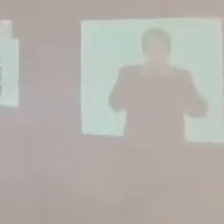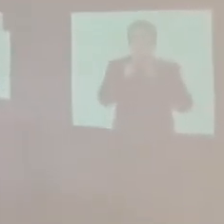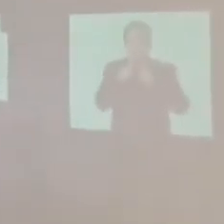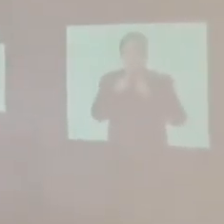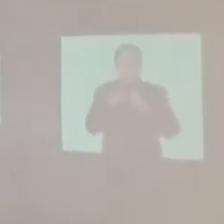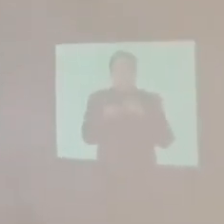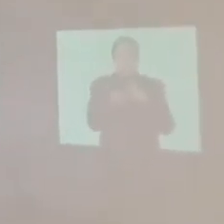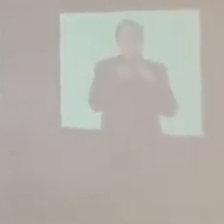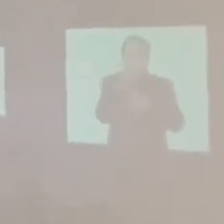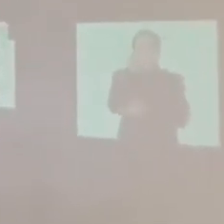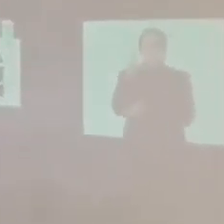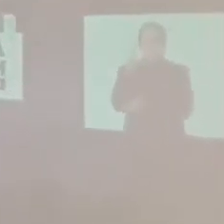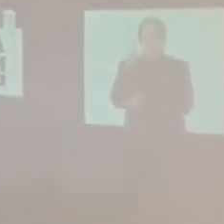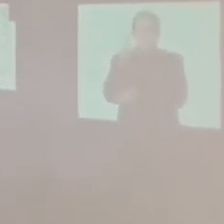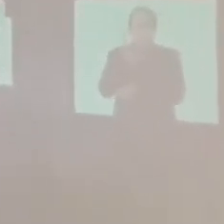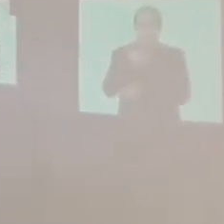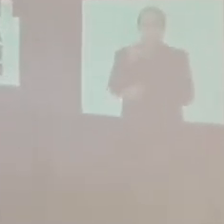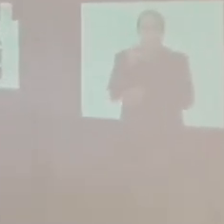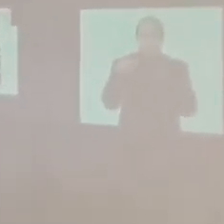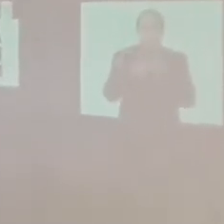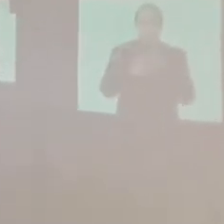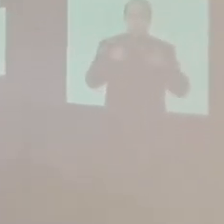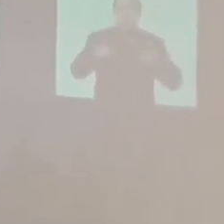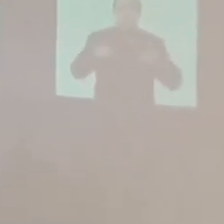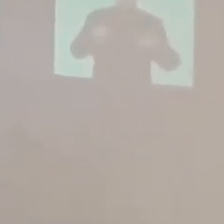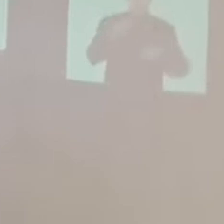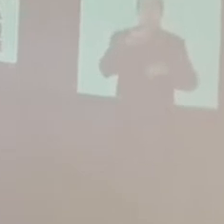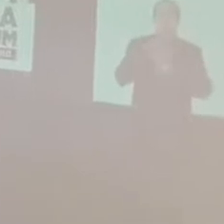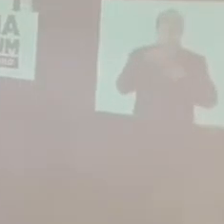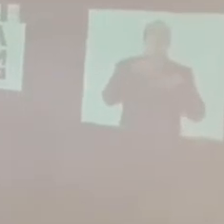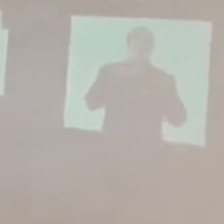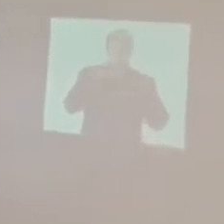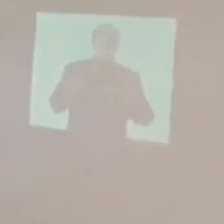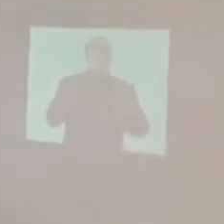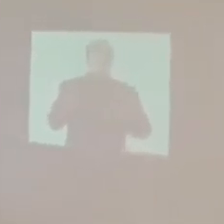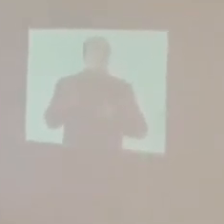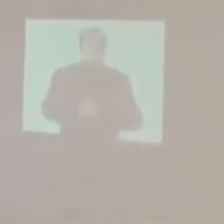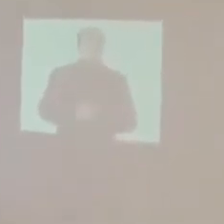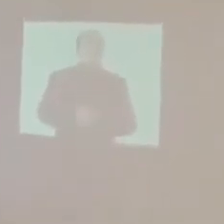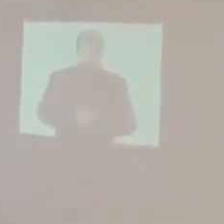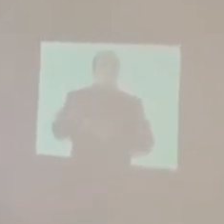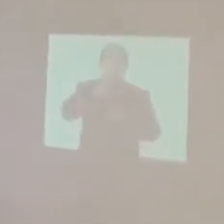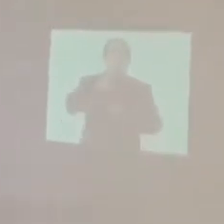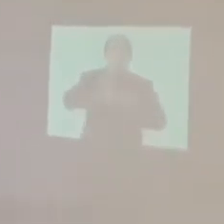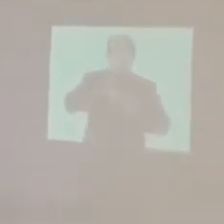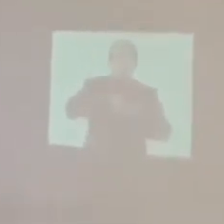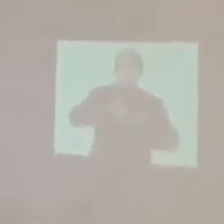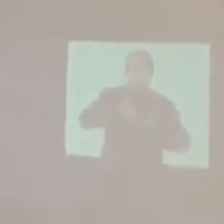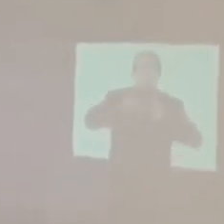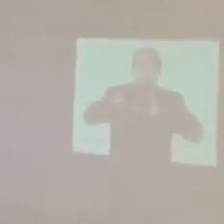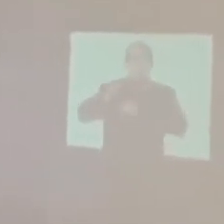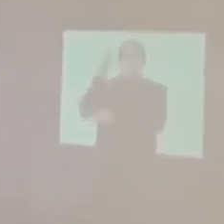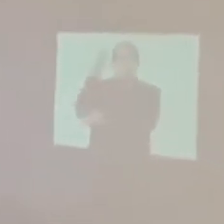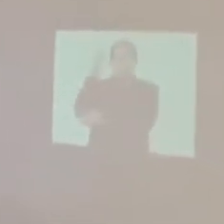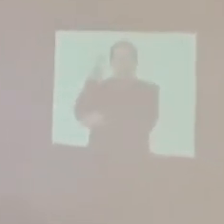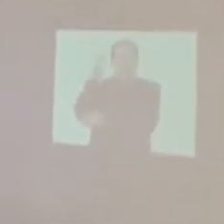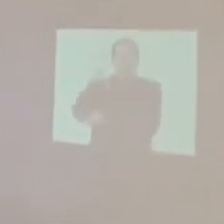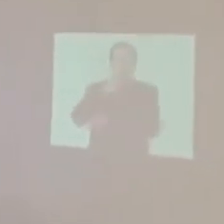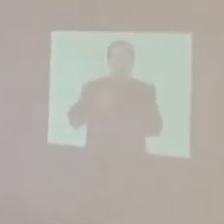a 4 mil brigadistas que hoy reforestan y cuidan el bosque en la ciudad. Los recursos los reciben de manera directa y